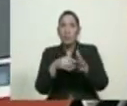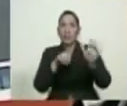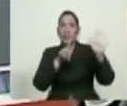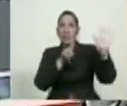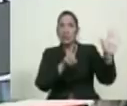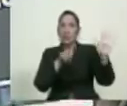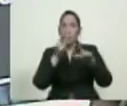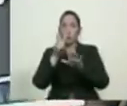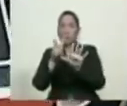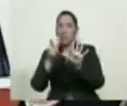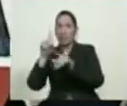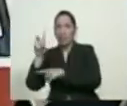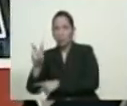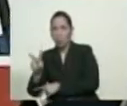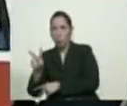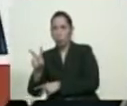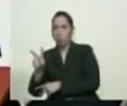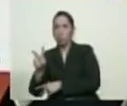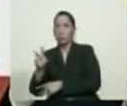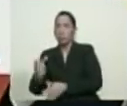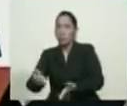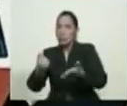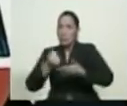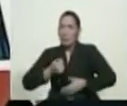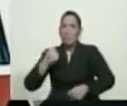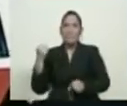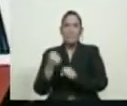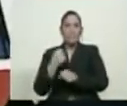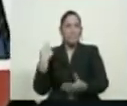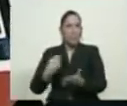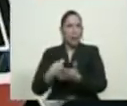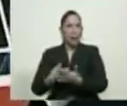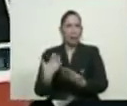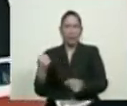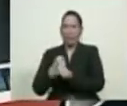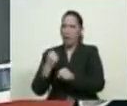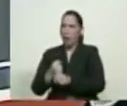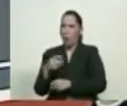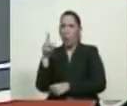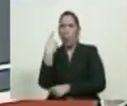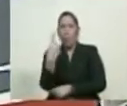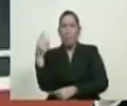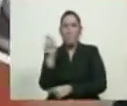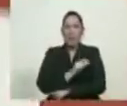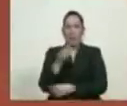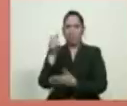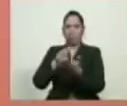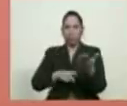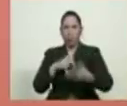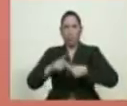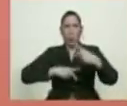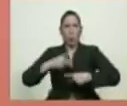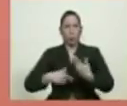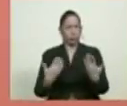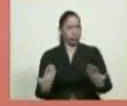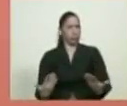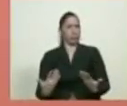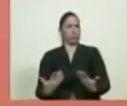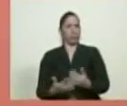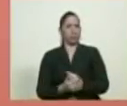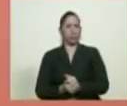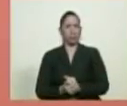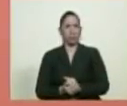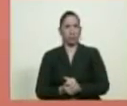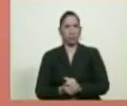12.672 salarios mínimos. Lo que un trabajador produce en pizza en un mes. O sea,